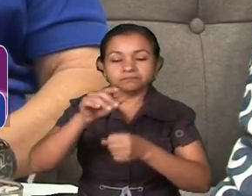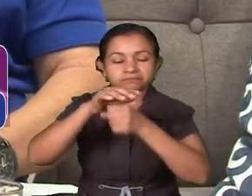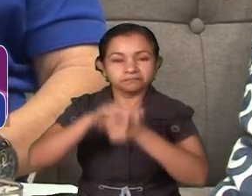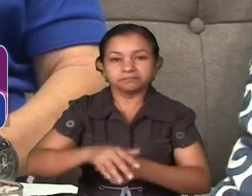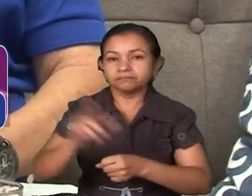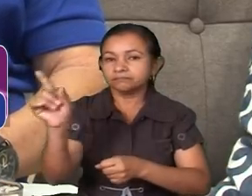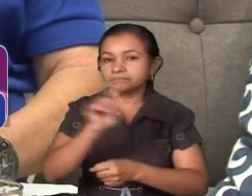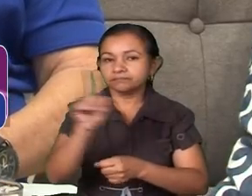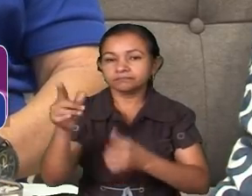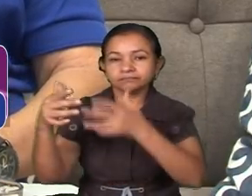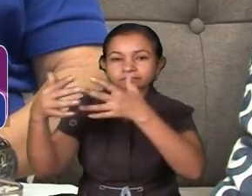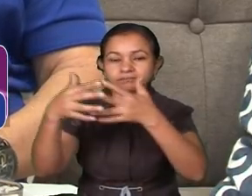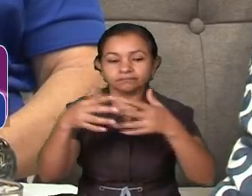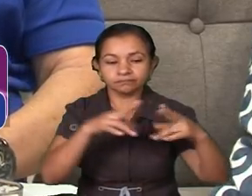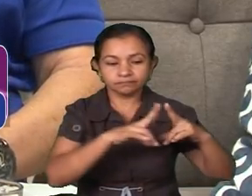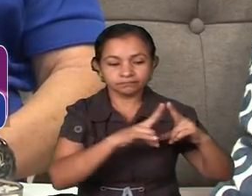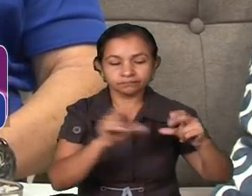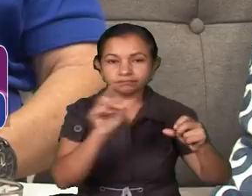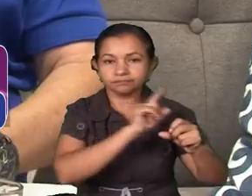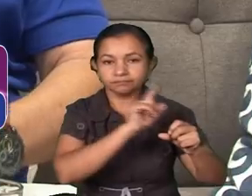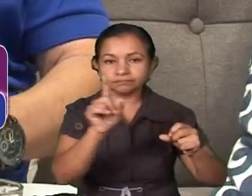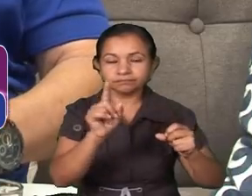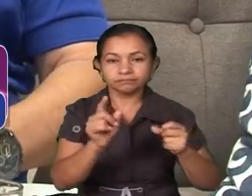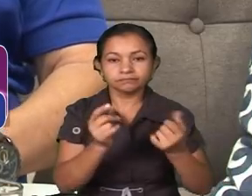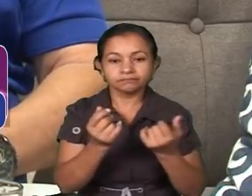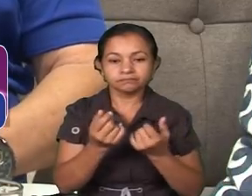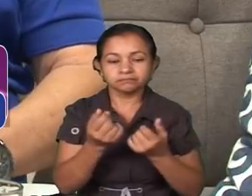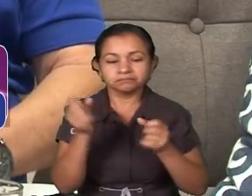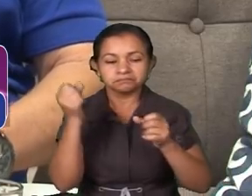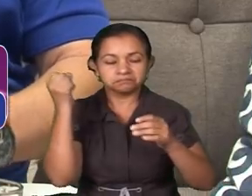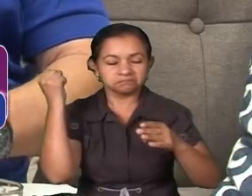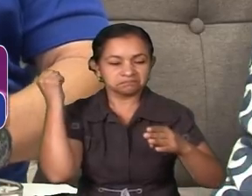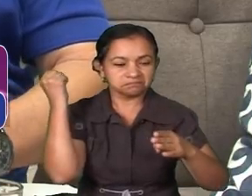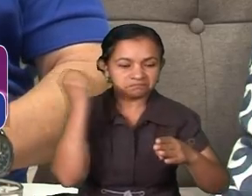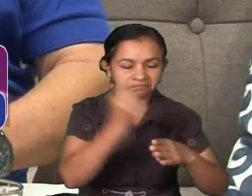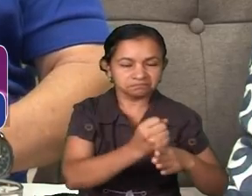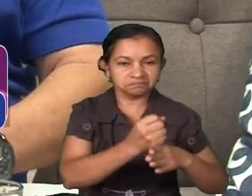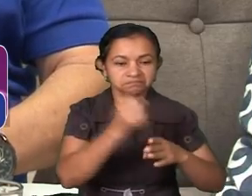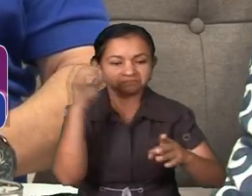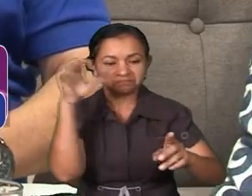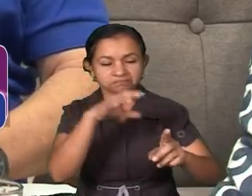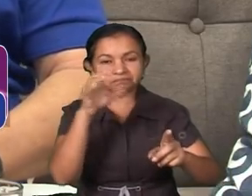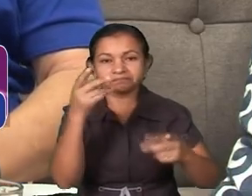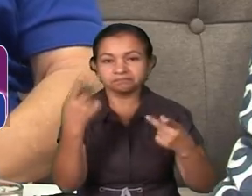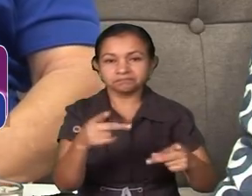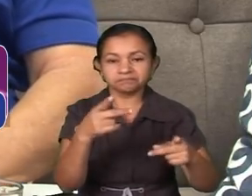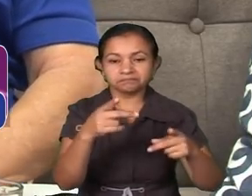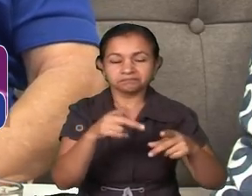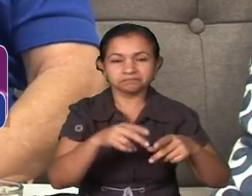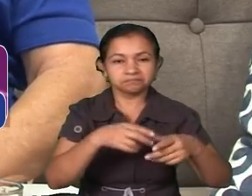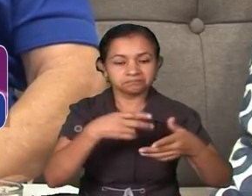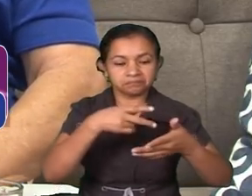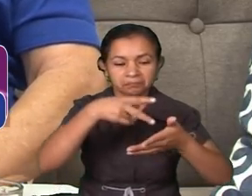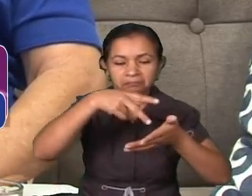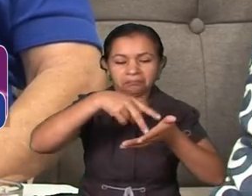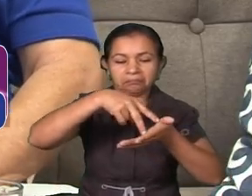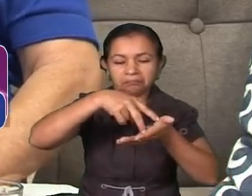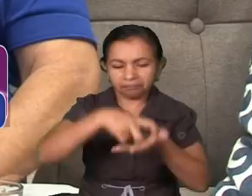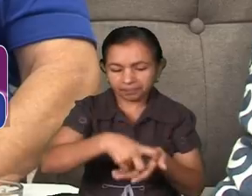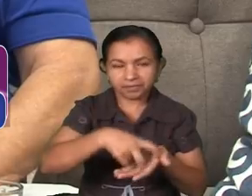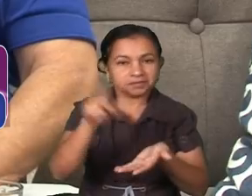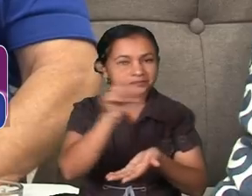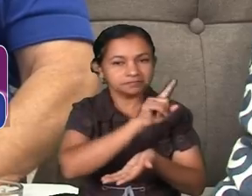Nos puede masacrar y avasallar, pero no nos puede vencer.